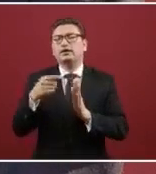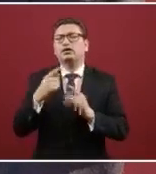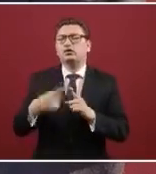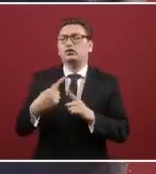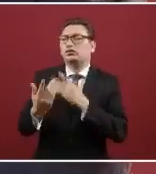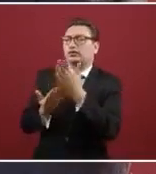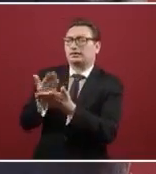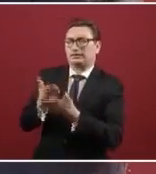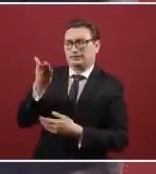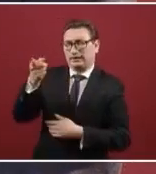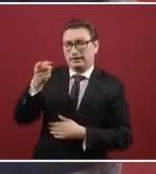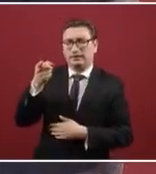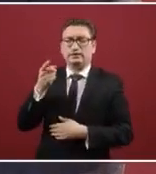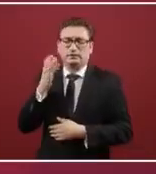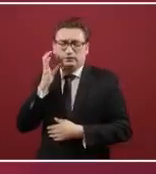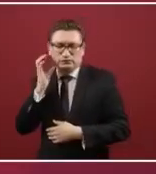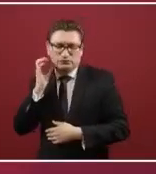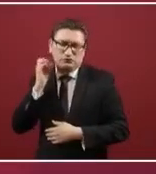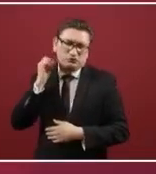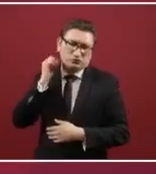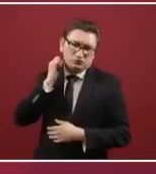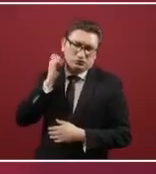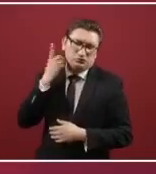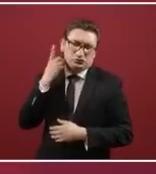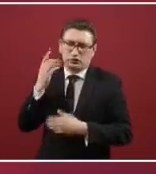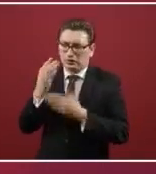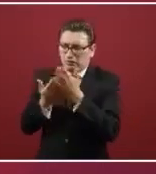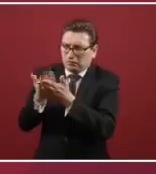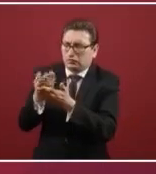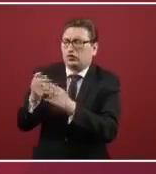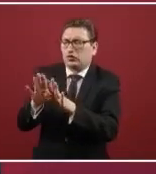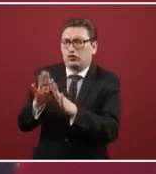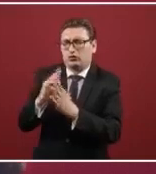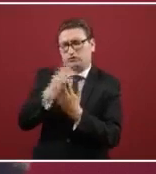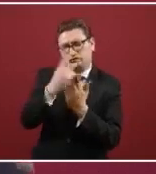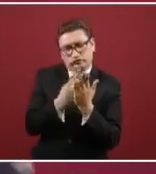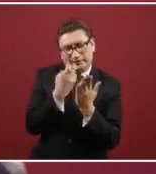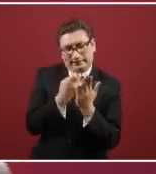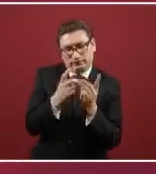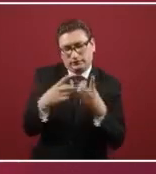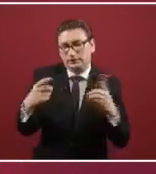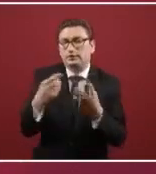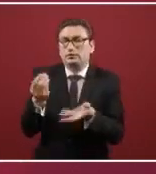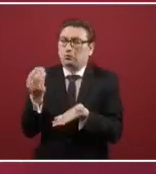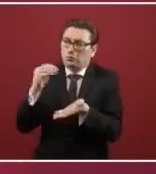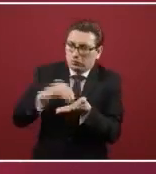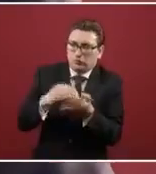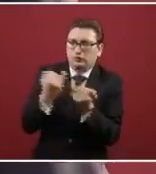Congreso el plan de desarrollo y se incluye la política